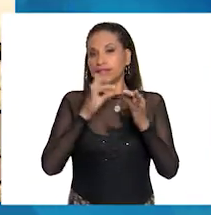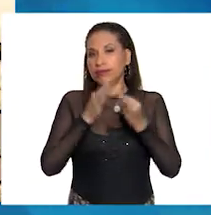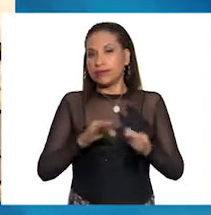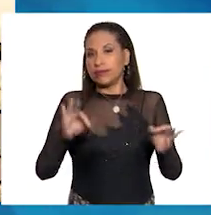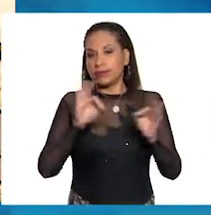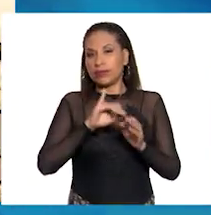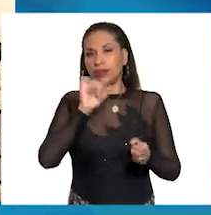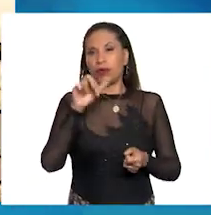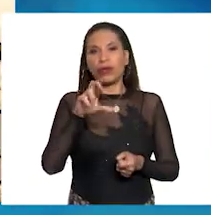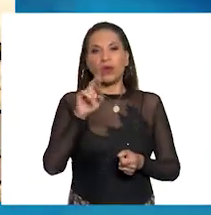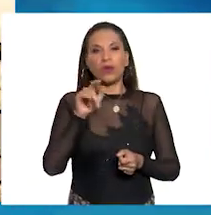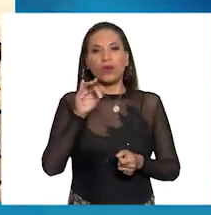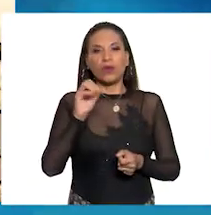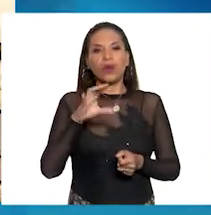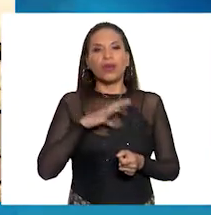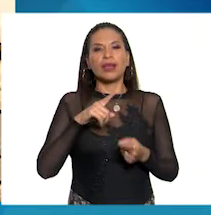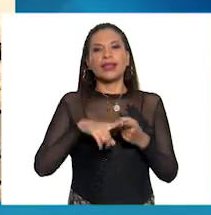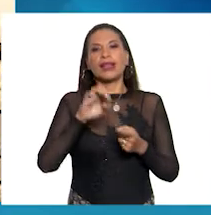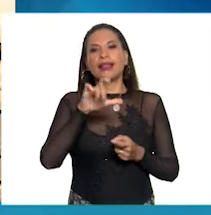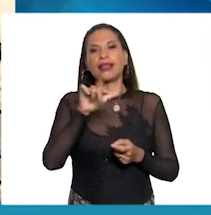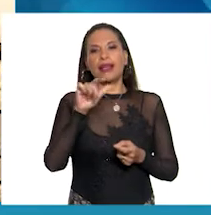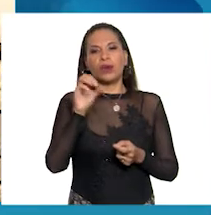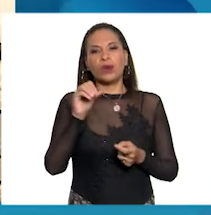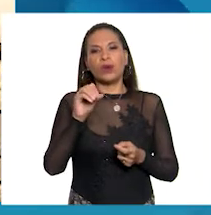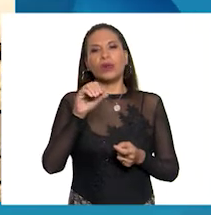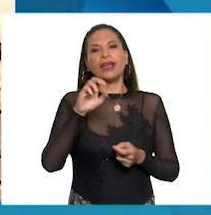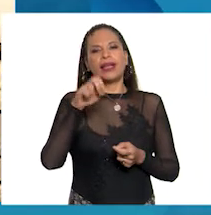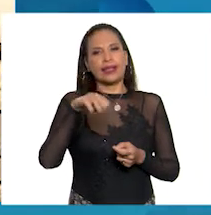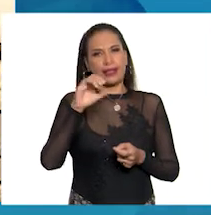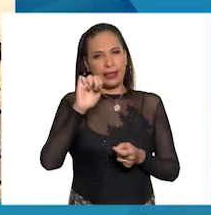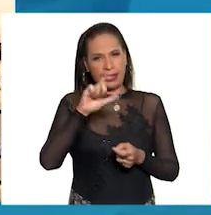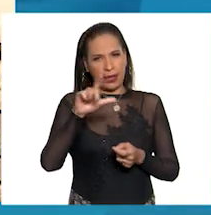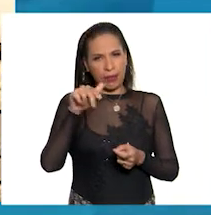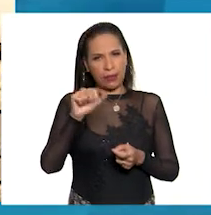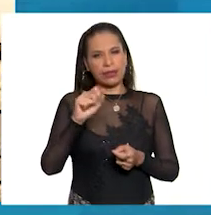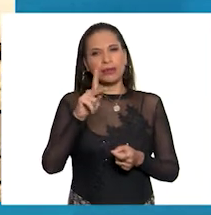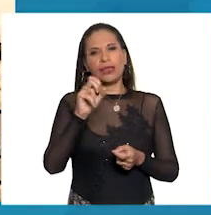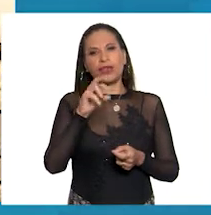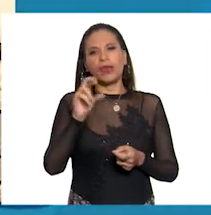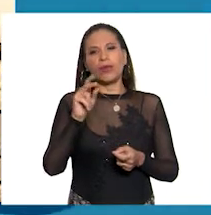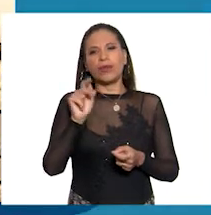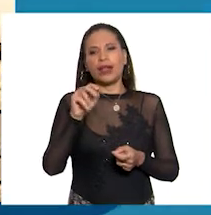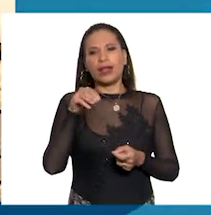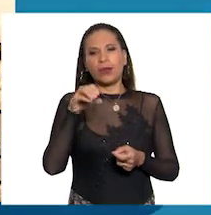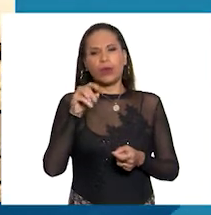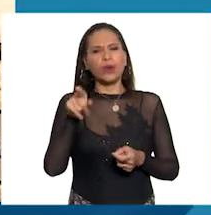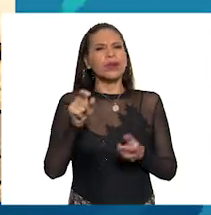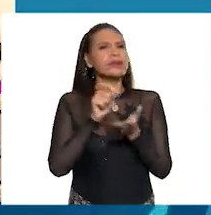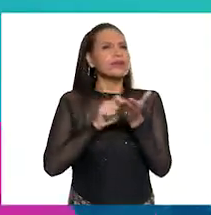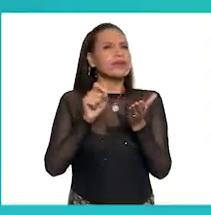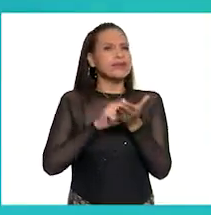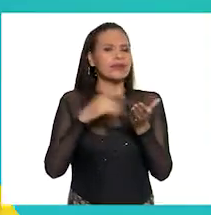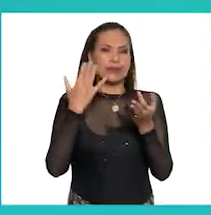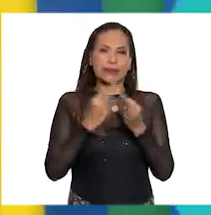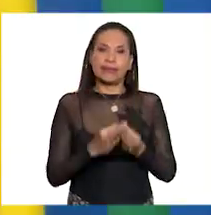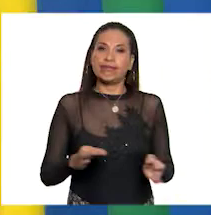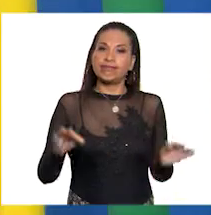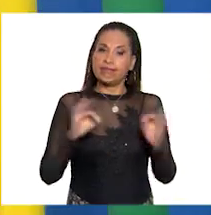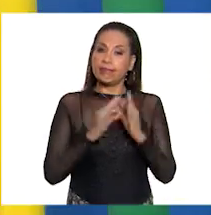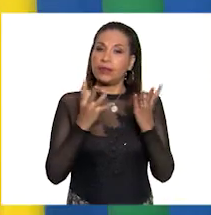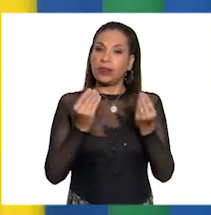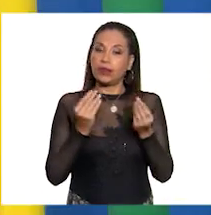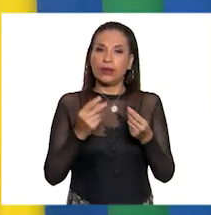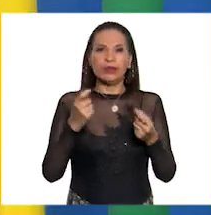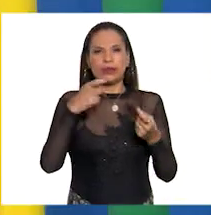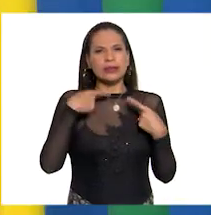importantes de Juan Rulfo se encuentran El llano en llamas y Pedro Páramo. Maestra, parece que la literatura mexicana tuvo mucha importancia y